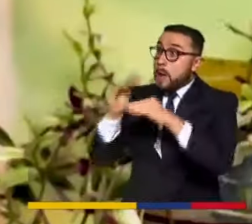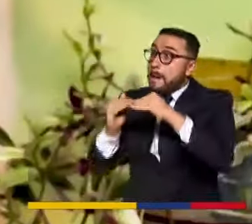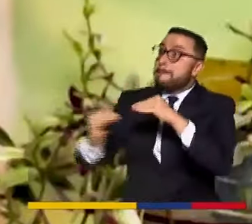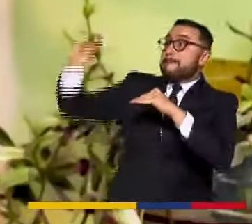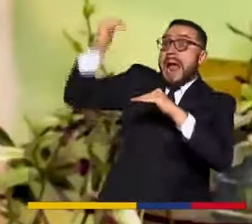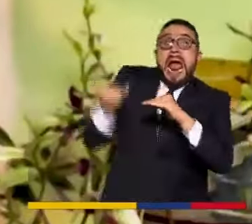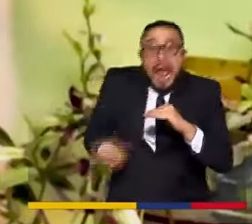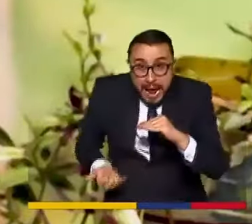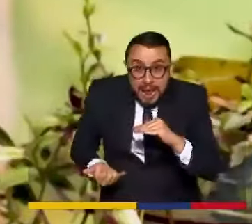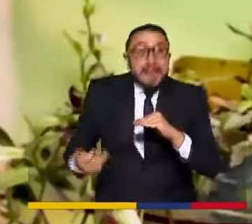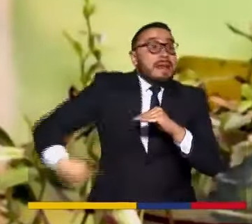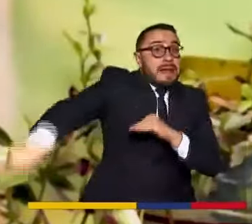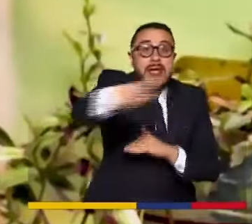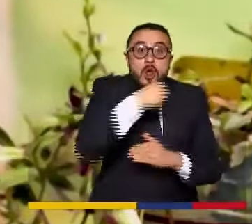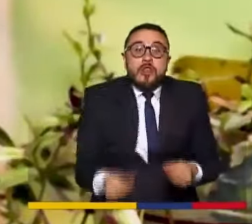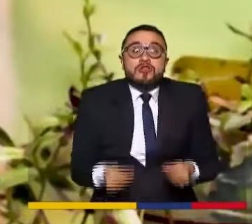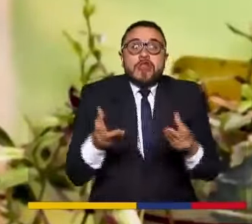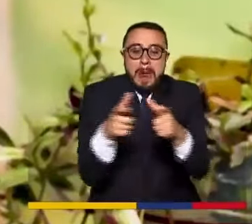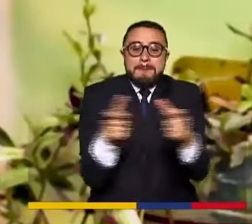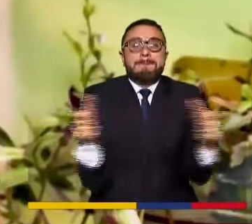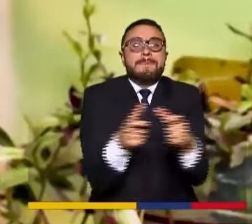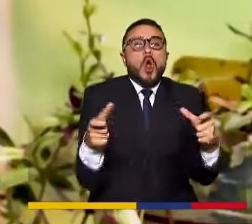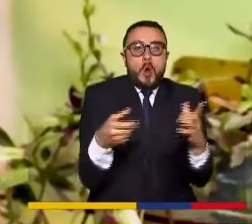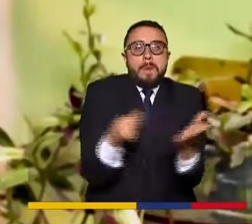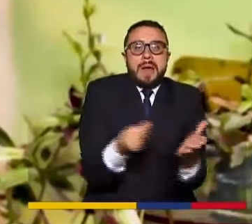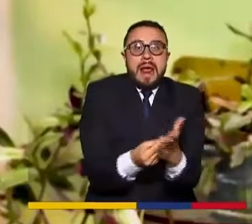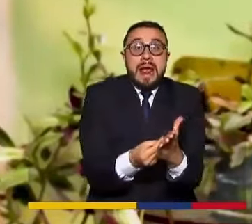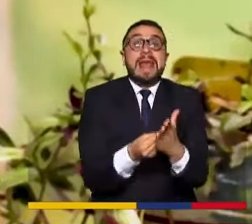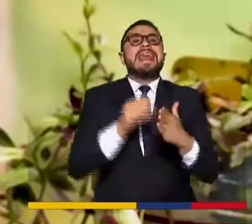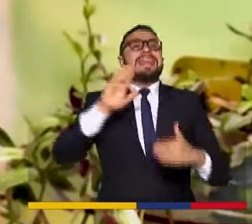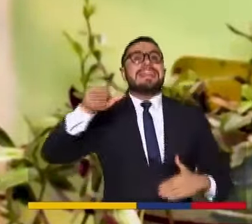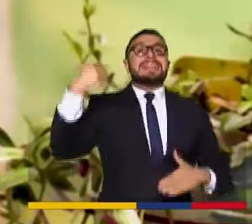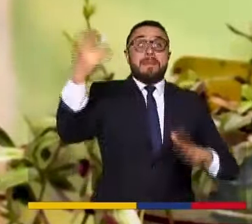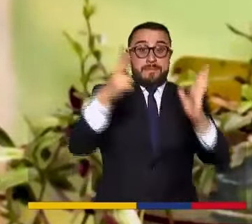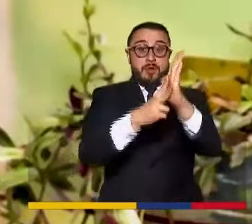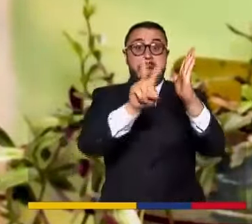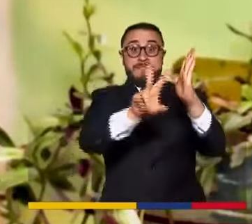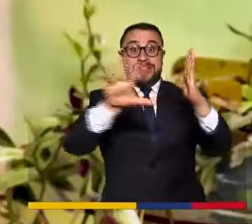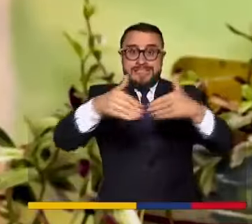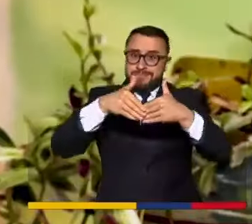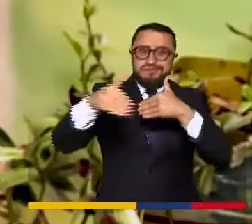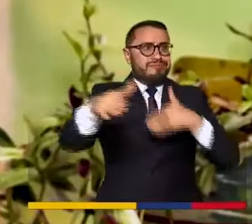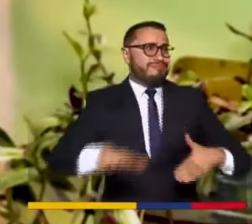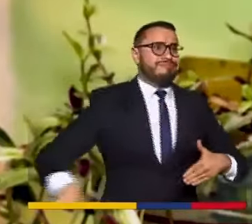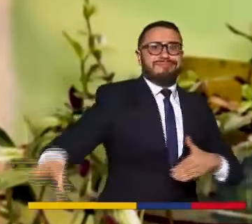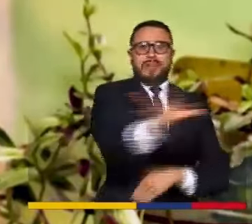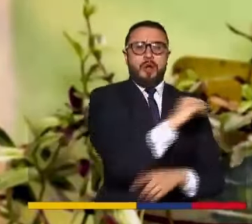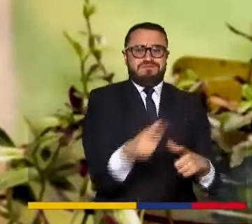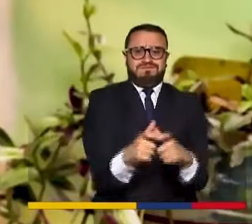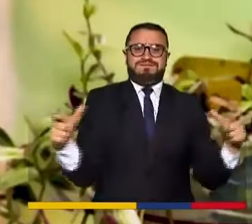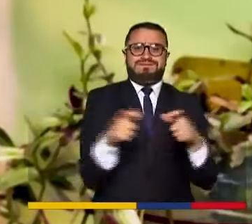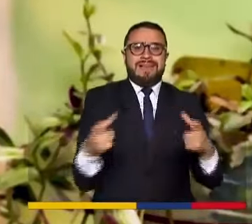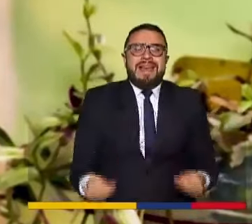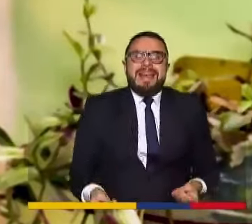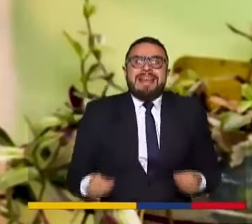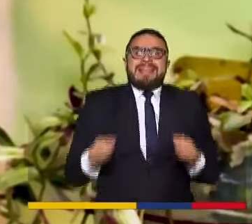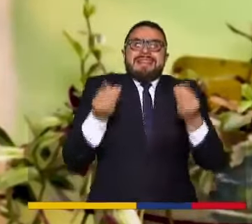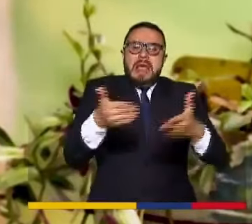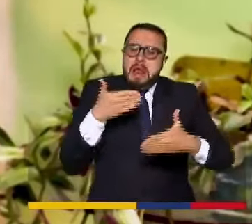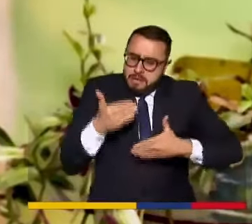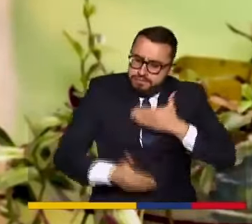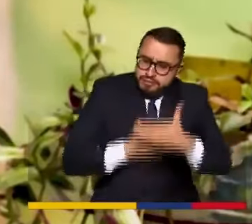reciben este Bono y en el 2025 lo harán las demás personas y le continuará devolviendo